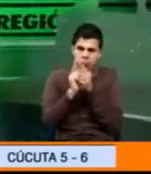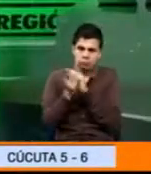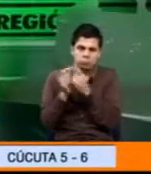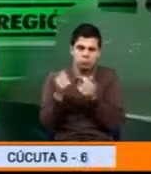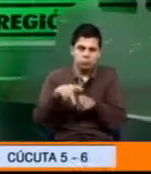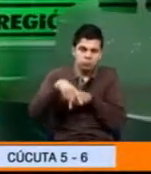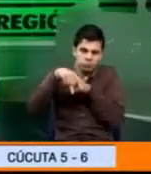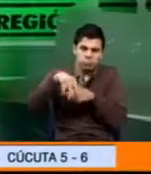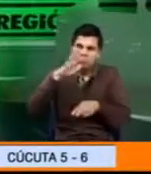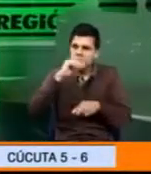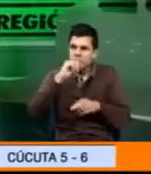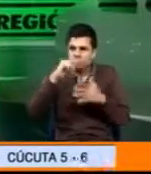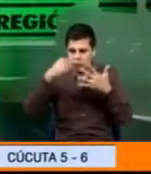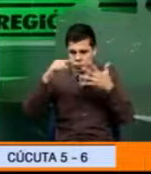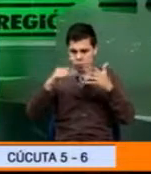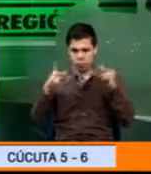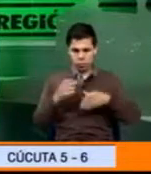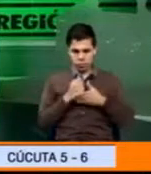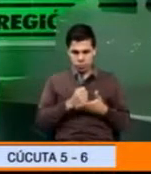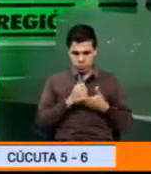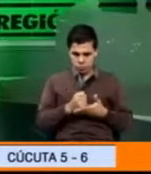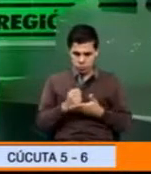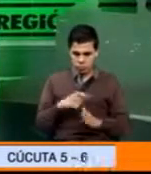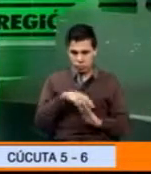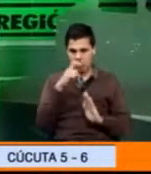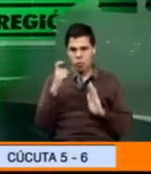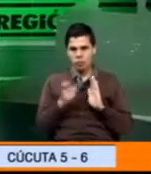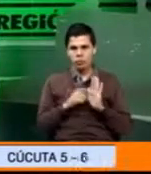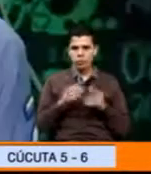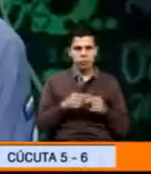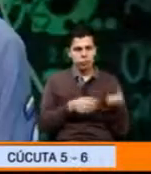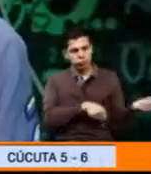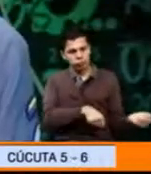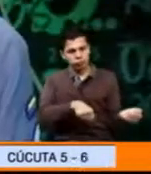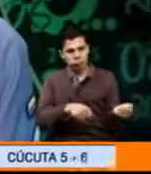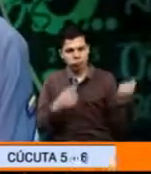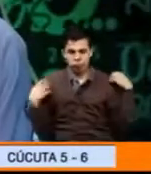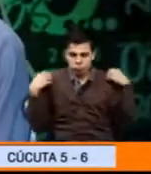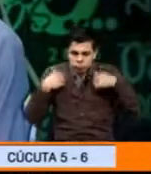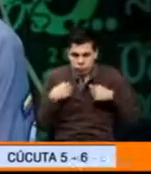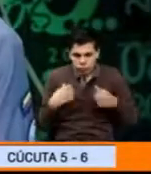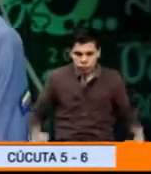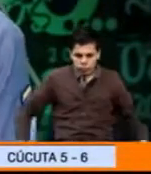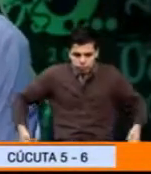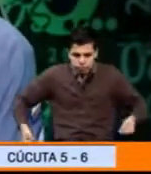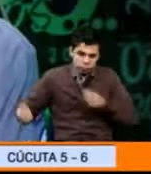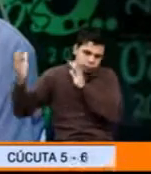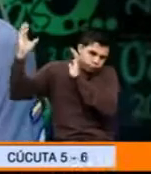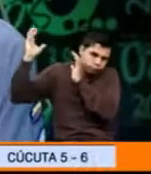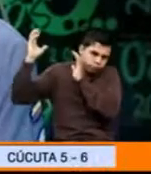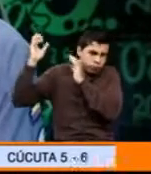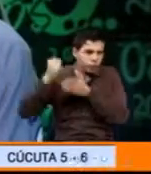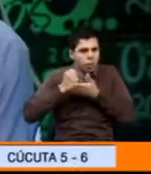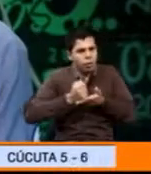pero hay porteadores, hay personas que ayudan a los visitantes a llevar sus equipos, a llevar sus carpas y a llevar todos los elementos necesarios para estar